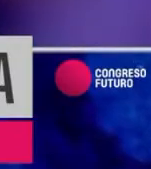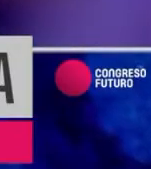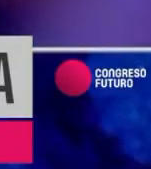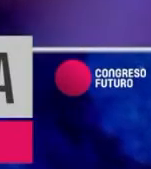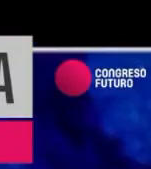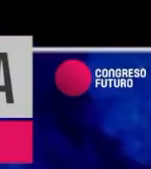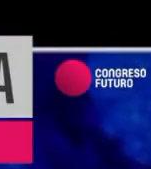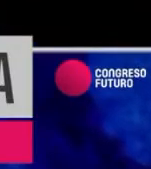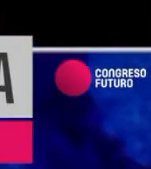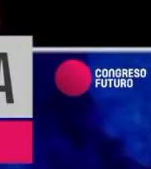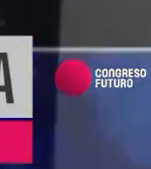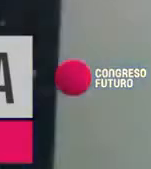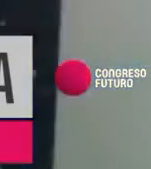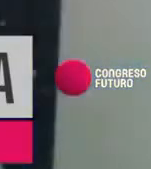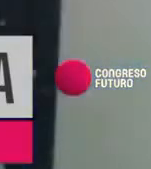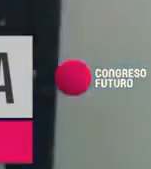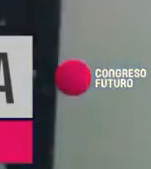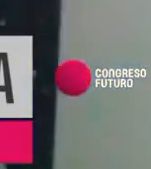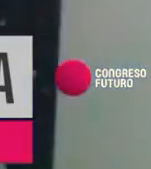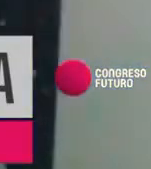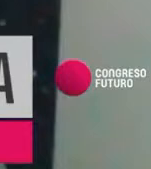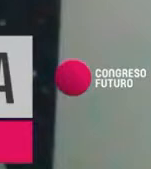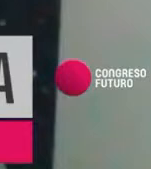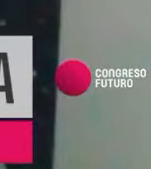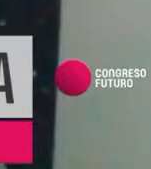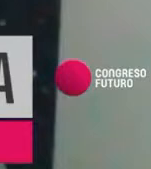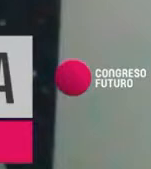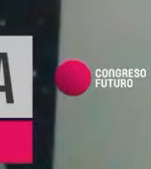fue maravilloso.